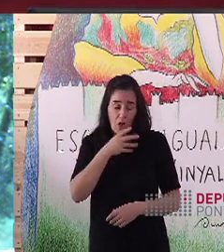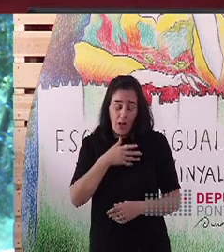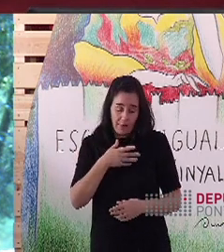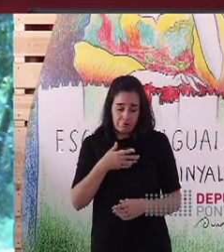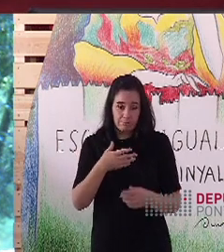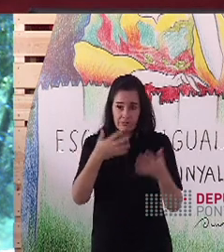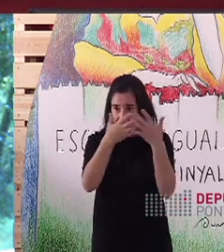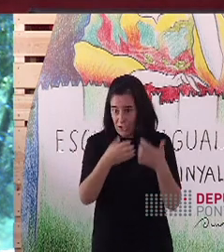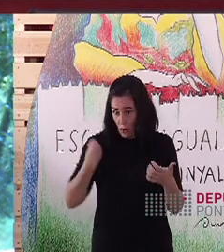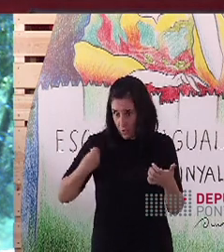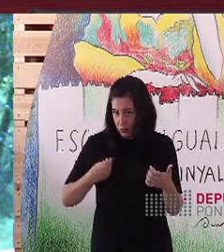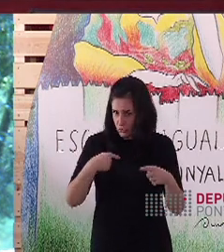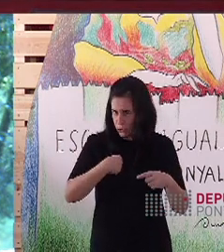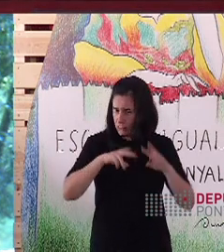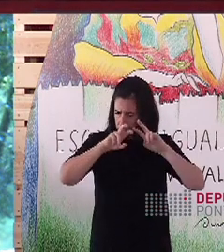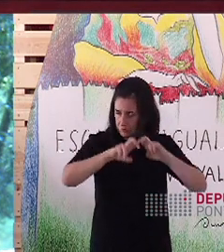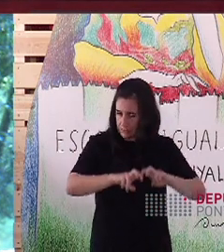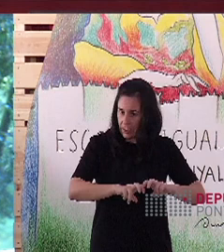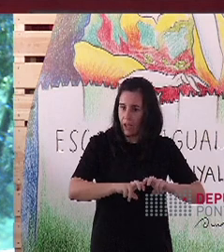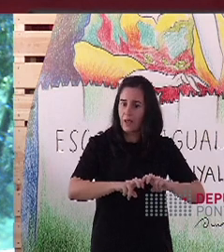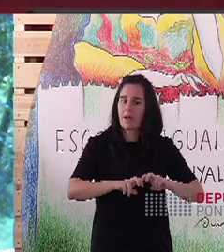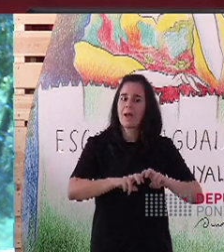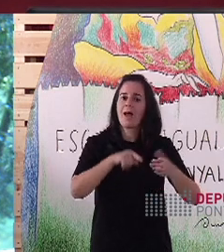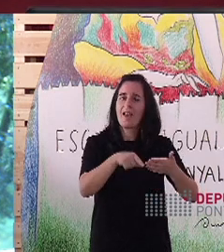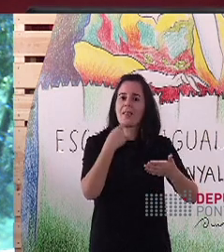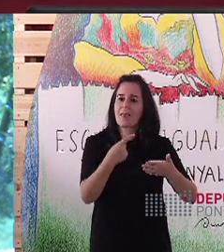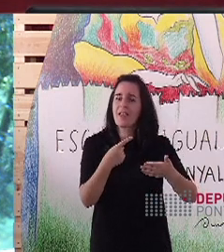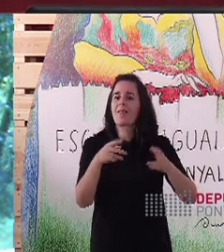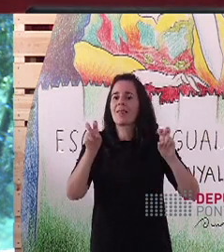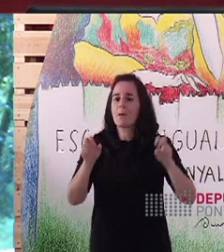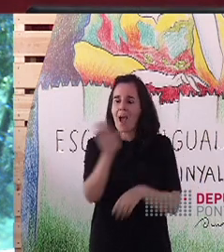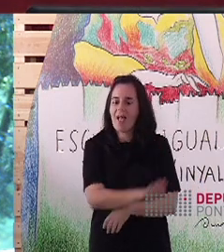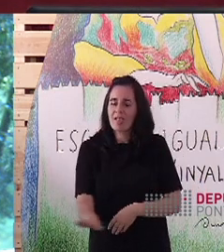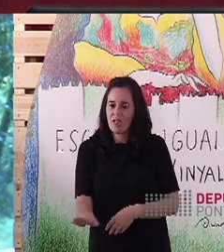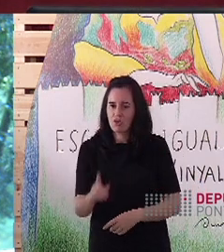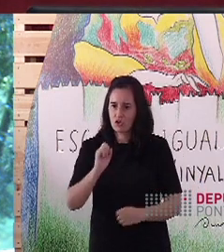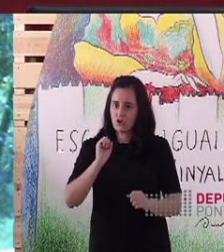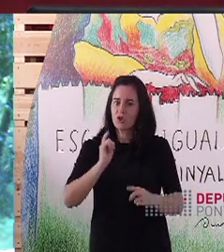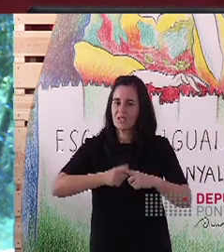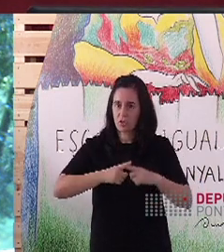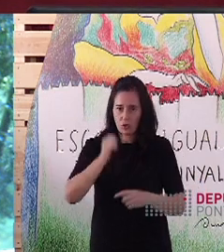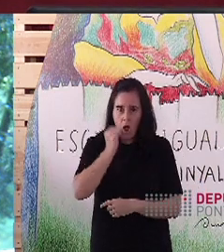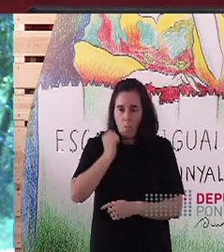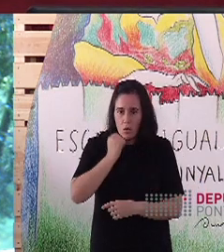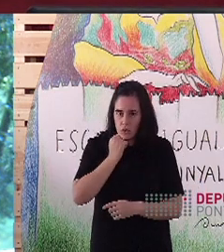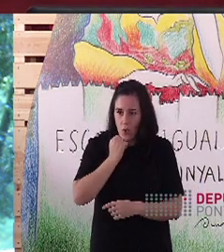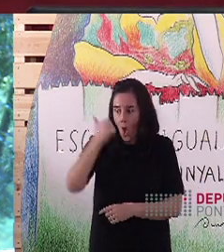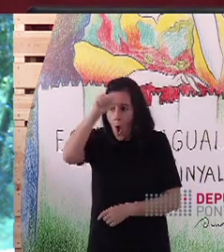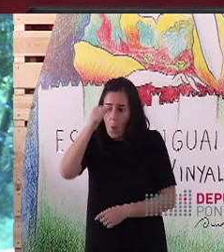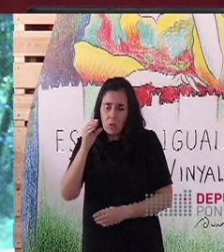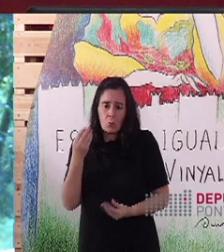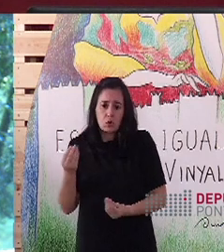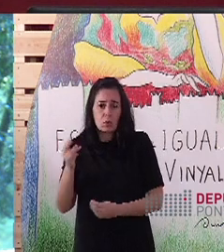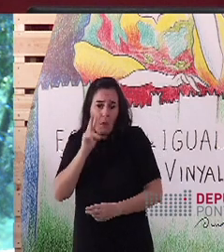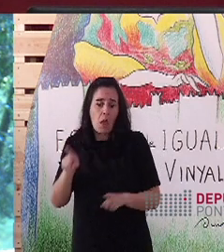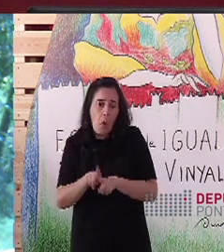lo estoy trabajando ahora, cómo la pedofilia es leída por muchos varones como también como un acto de libertad y cómo está